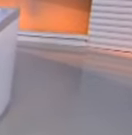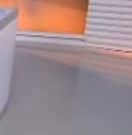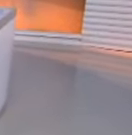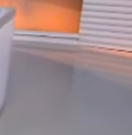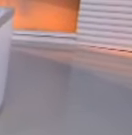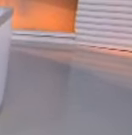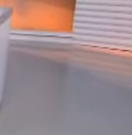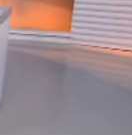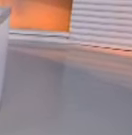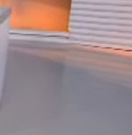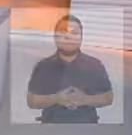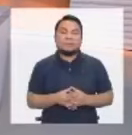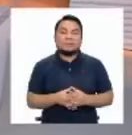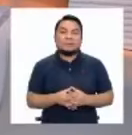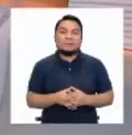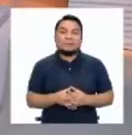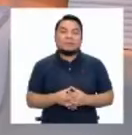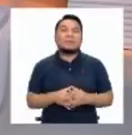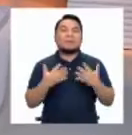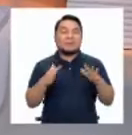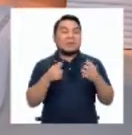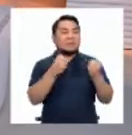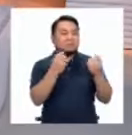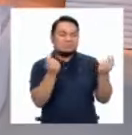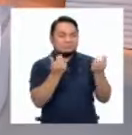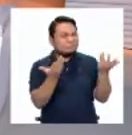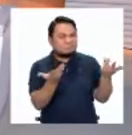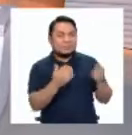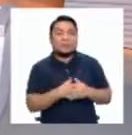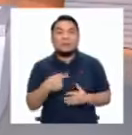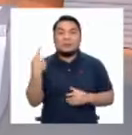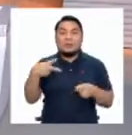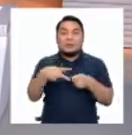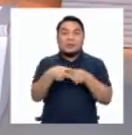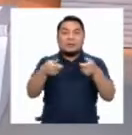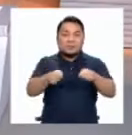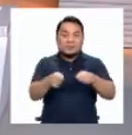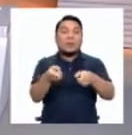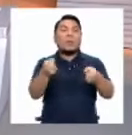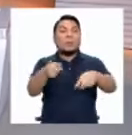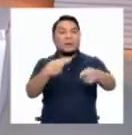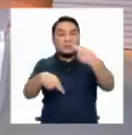Celebración desconcertante, por decirlo menos. Vamos a hacer una pausa y